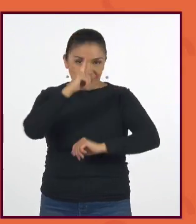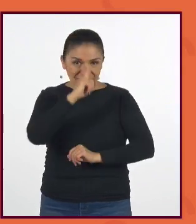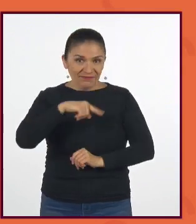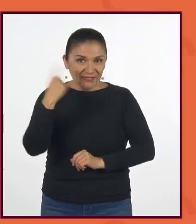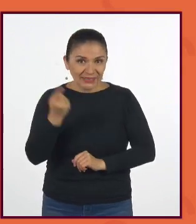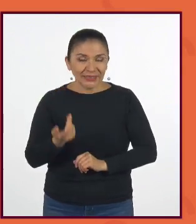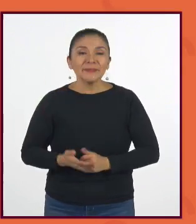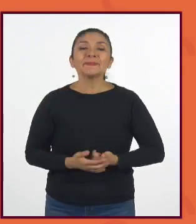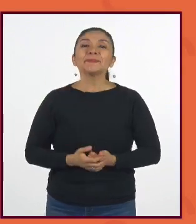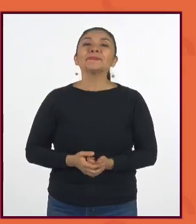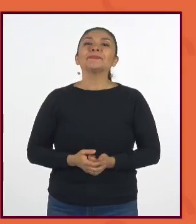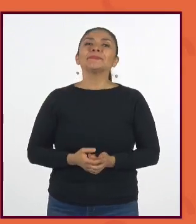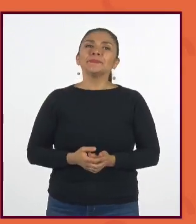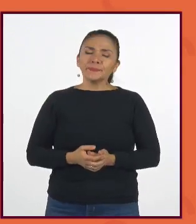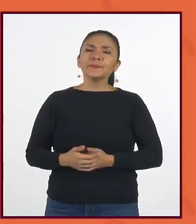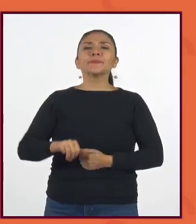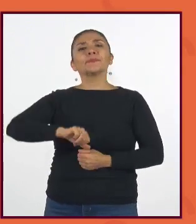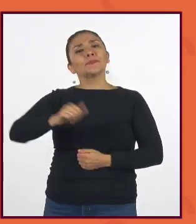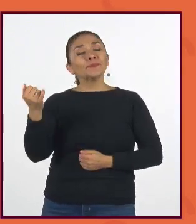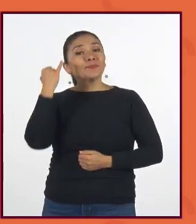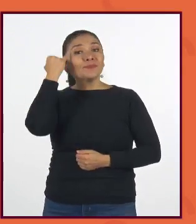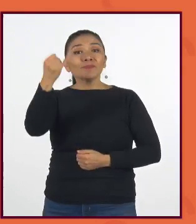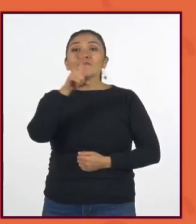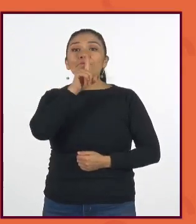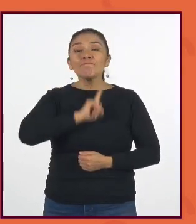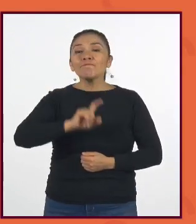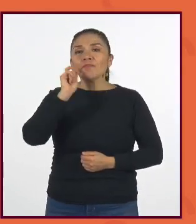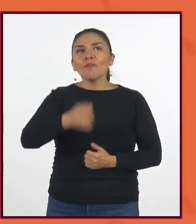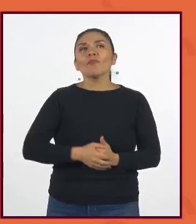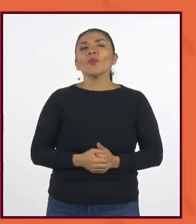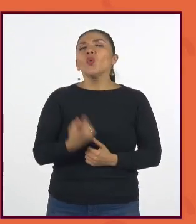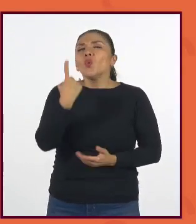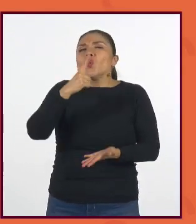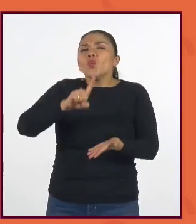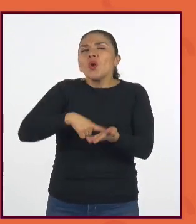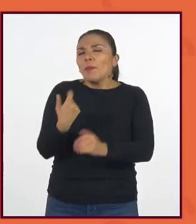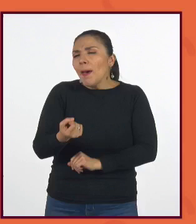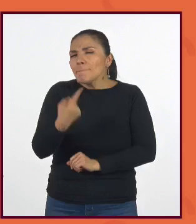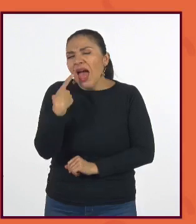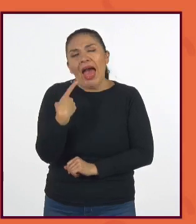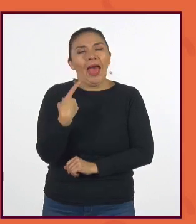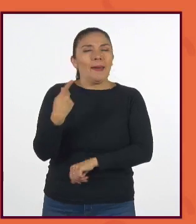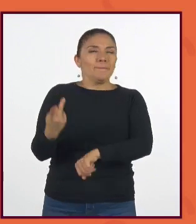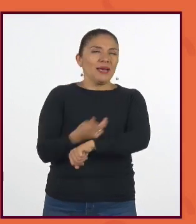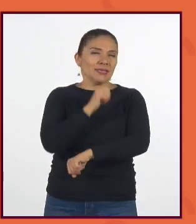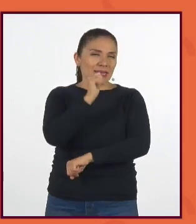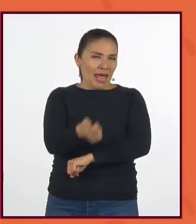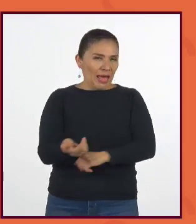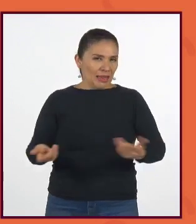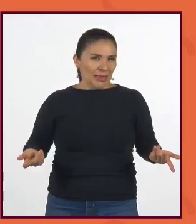Y también otro de los mitos es que por una vez que se prueba no pasa nada.